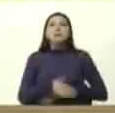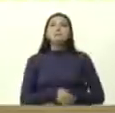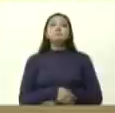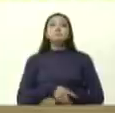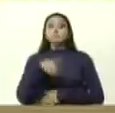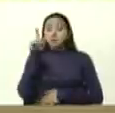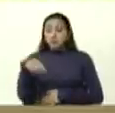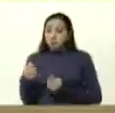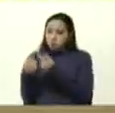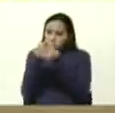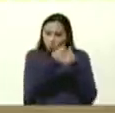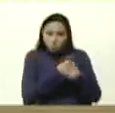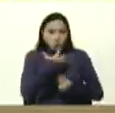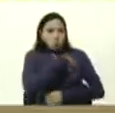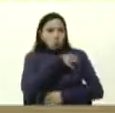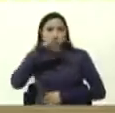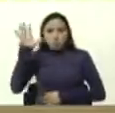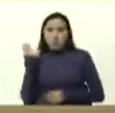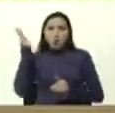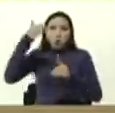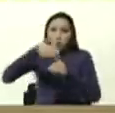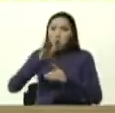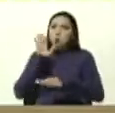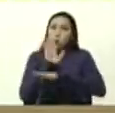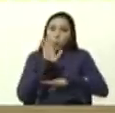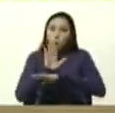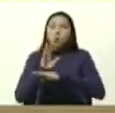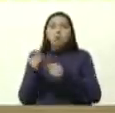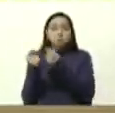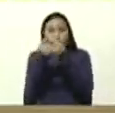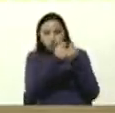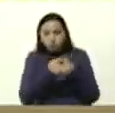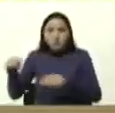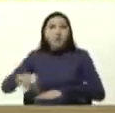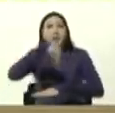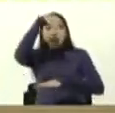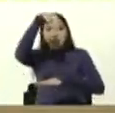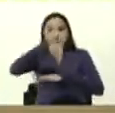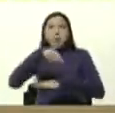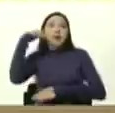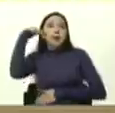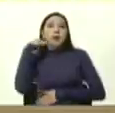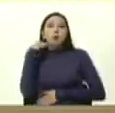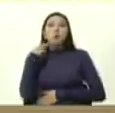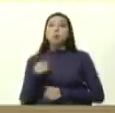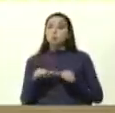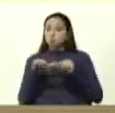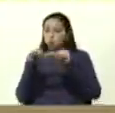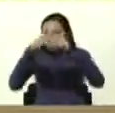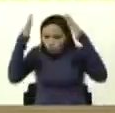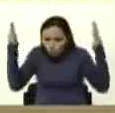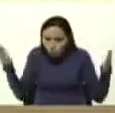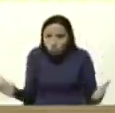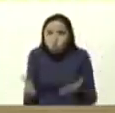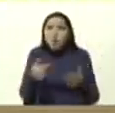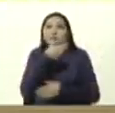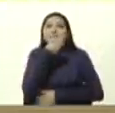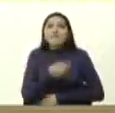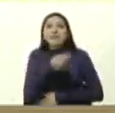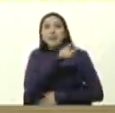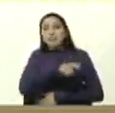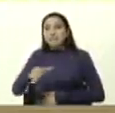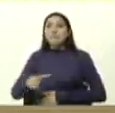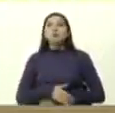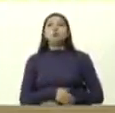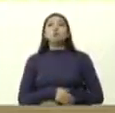monetaria de Venezuela. Preservar nuestra moneda nacional, reforzarla, dar impulso, facilitar a